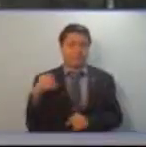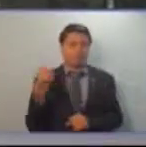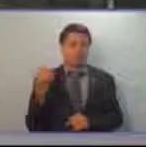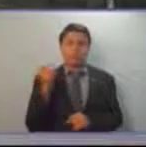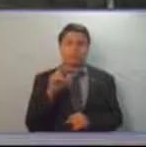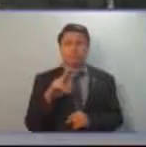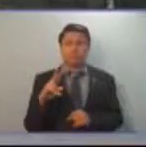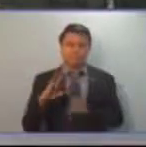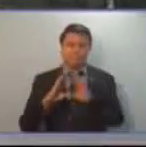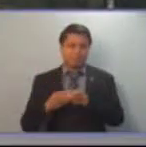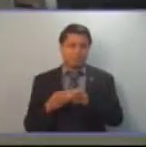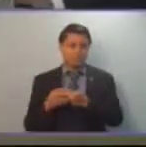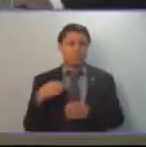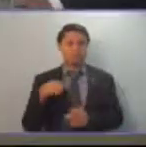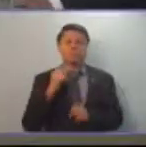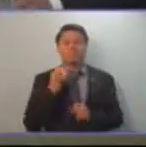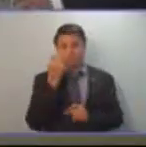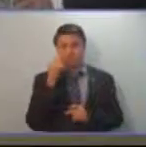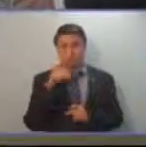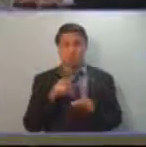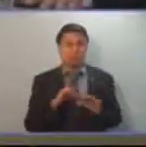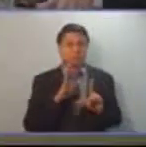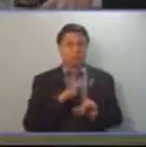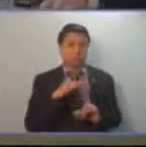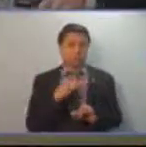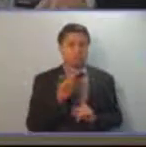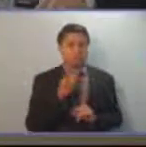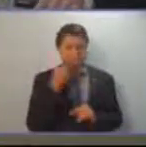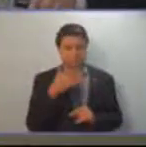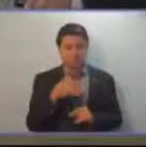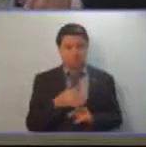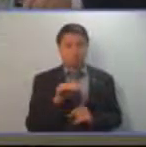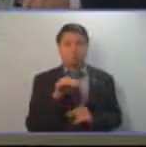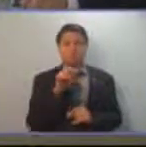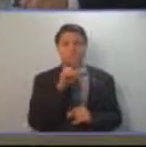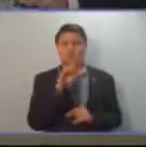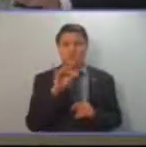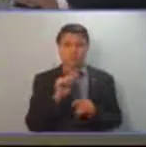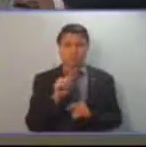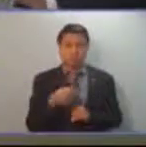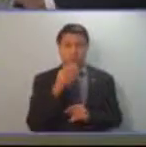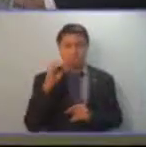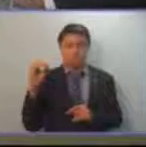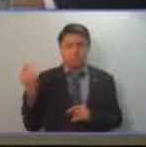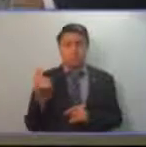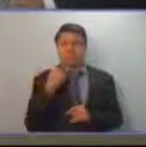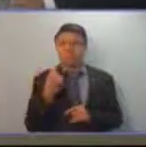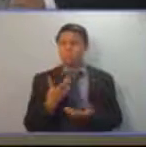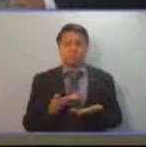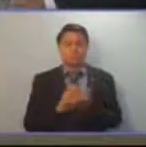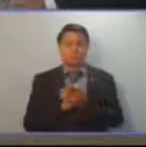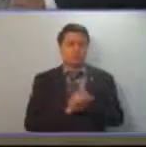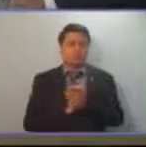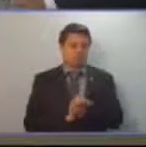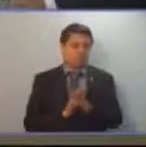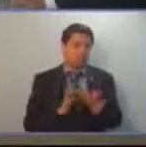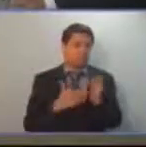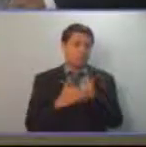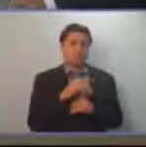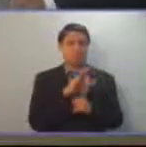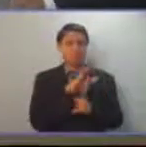receptoras de votos. Entiendo que en esta ocasión son aproximadamente 28.000 personas las sorteadas y más